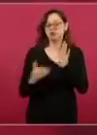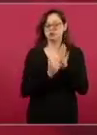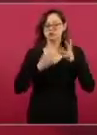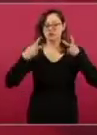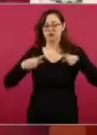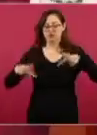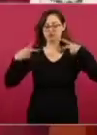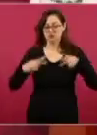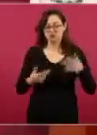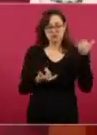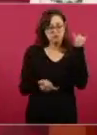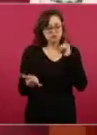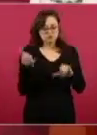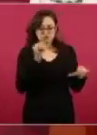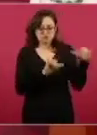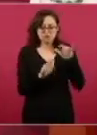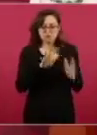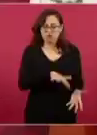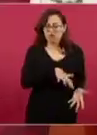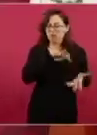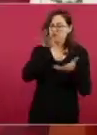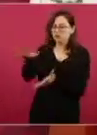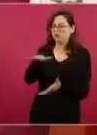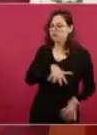800 mil productores